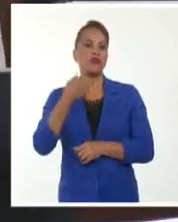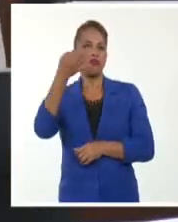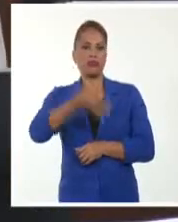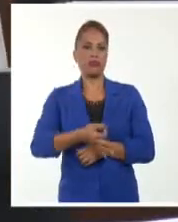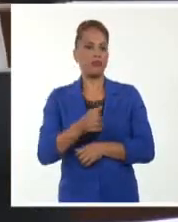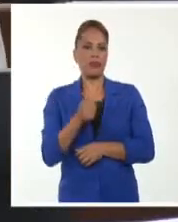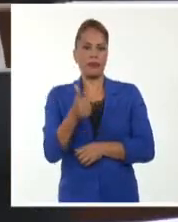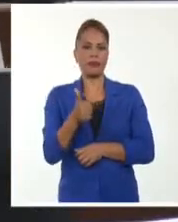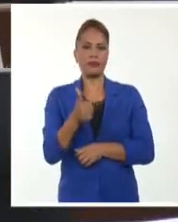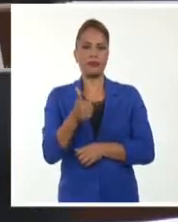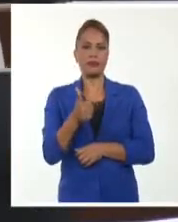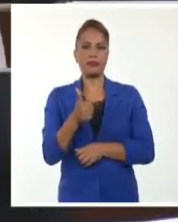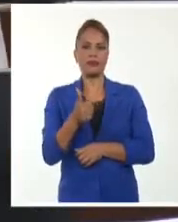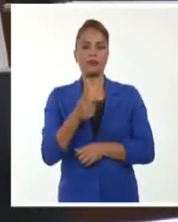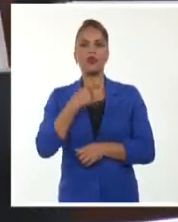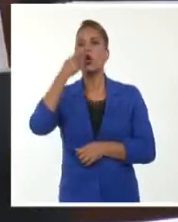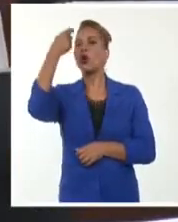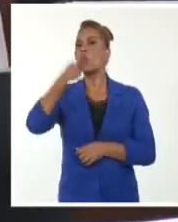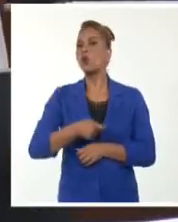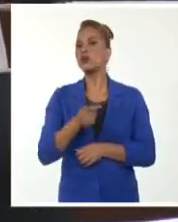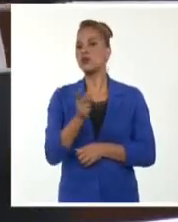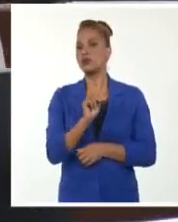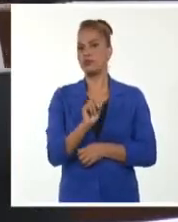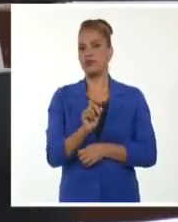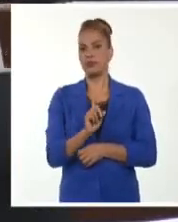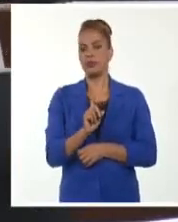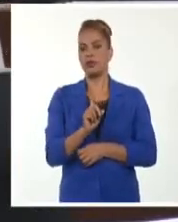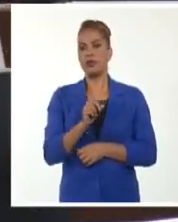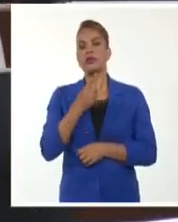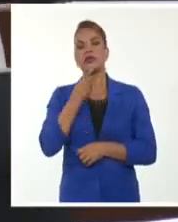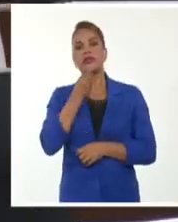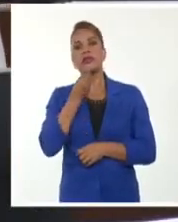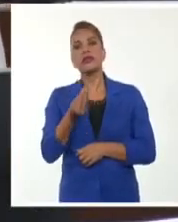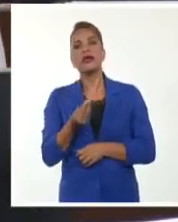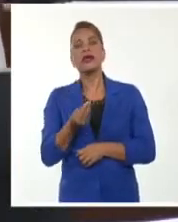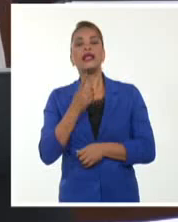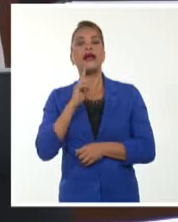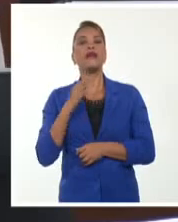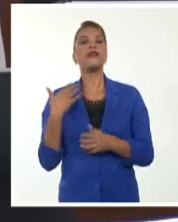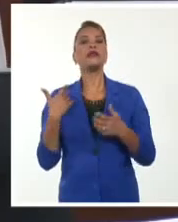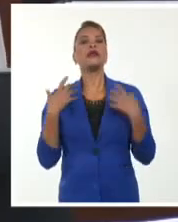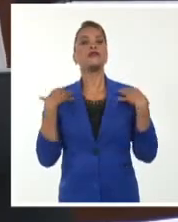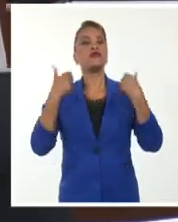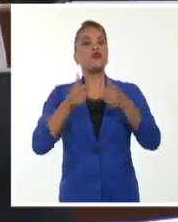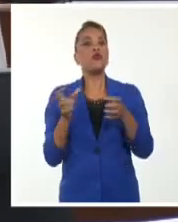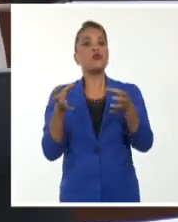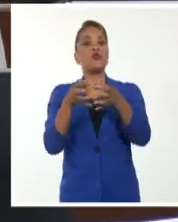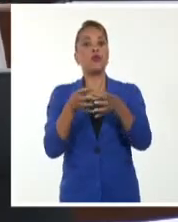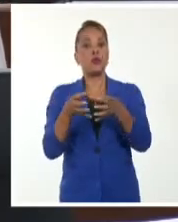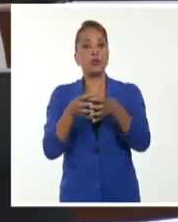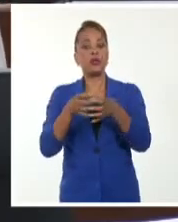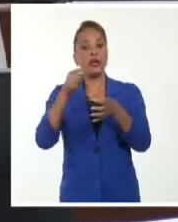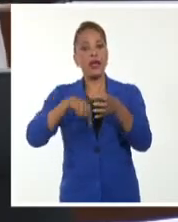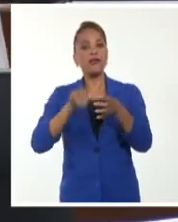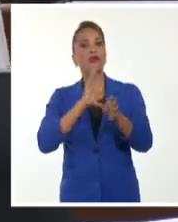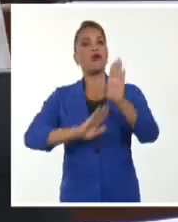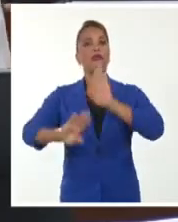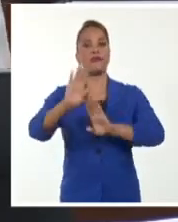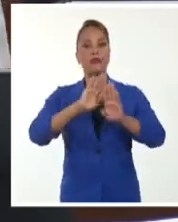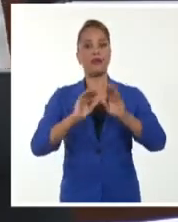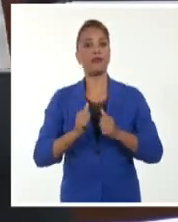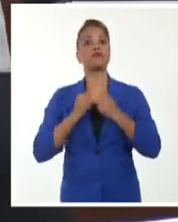correcto, no es justo. Se dejaría de reconocer la dirección colectiva, que la defendemos a capa y